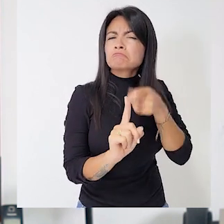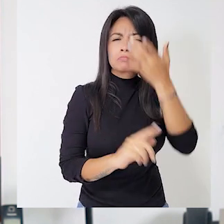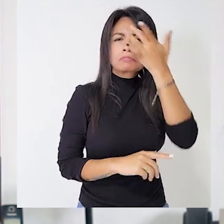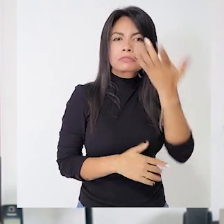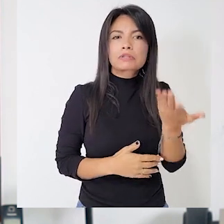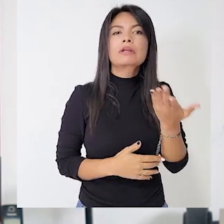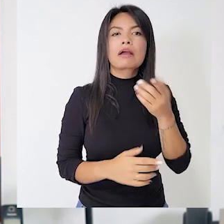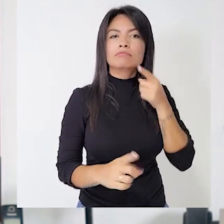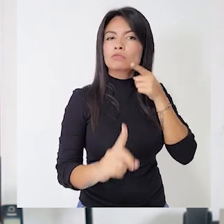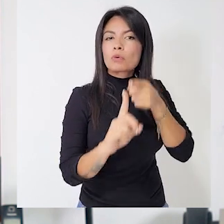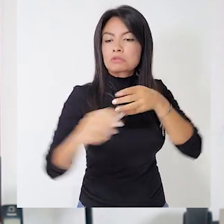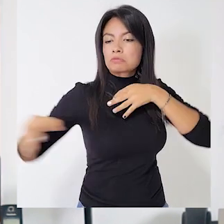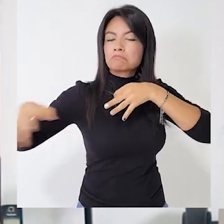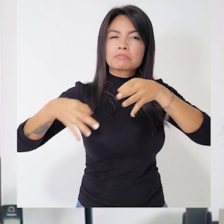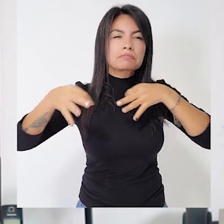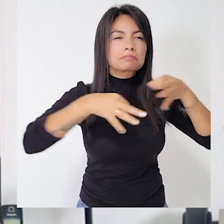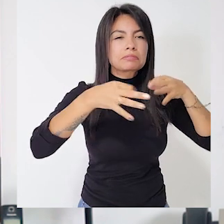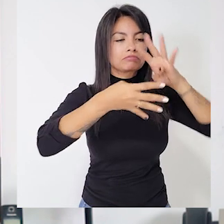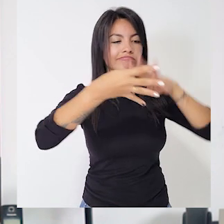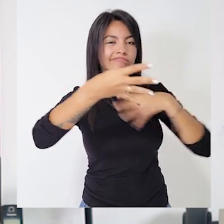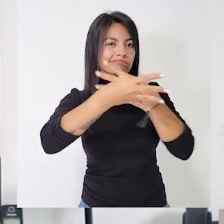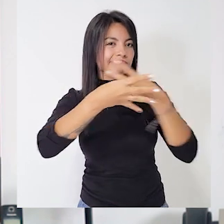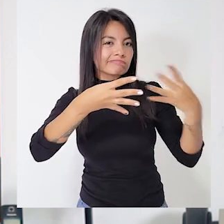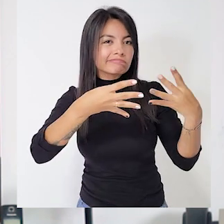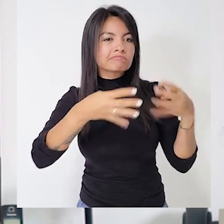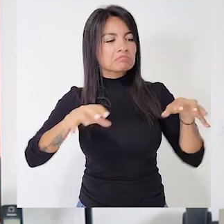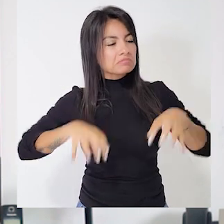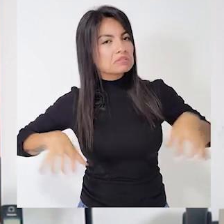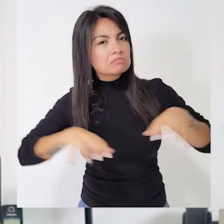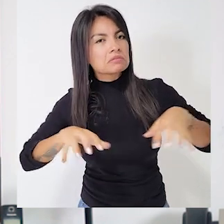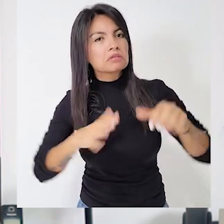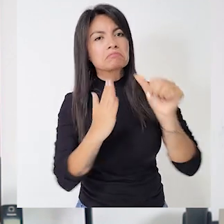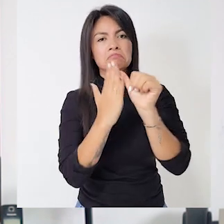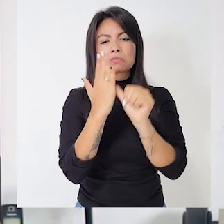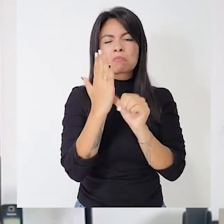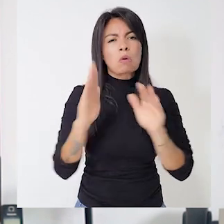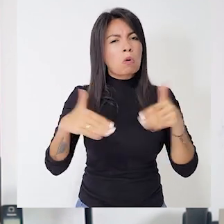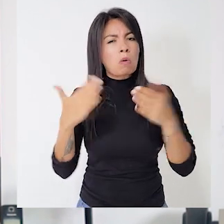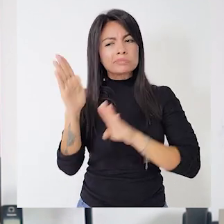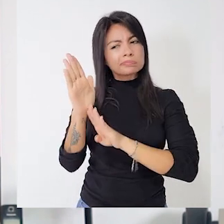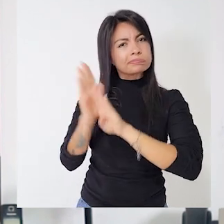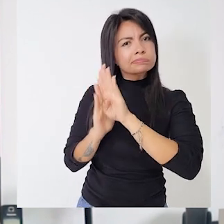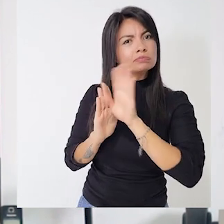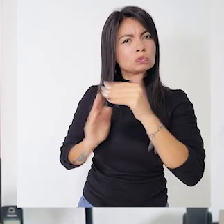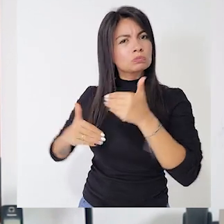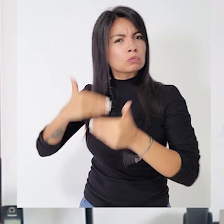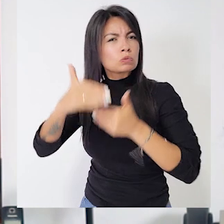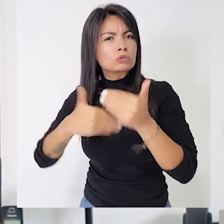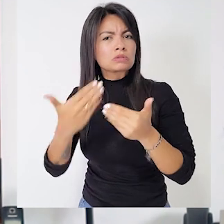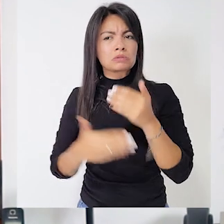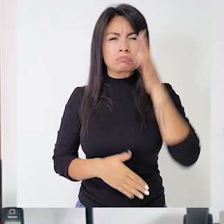va a direccionar todo lo que son horarios, actividades, el desarrollo de